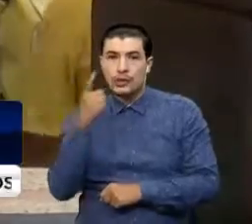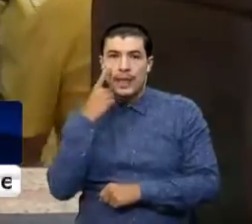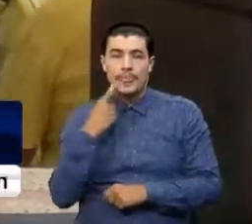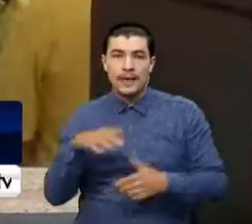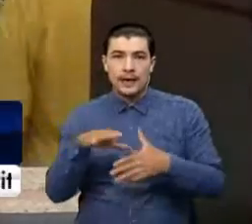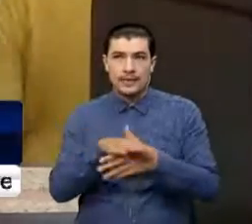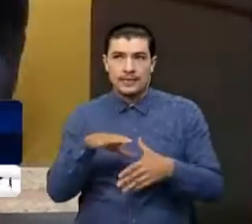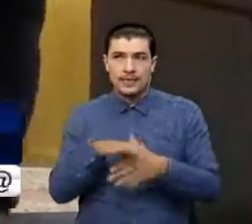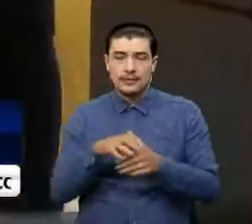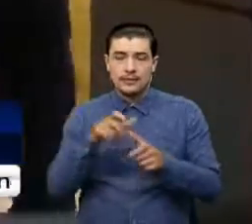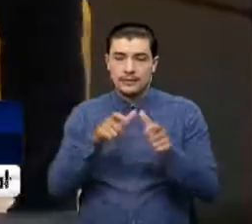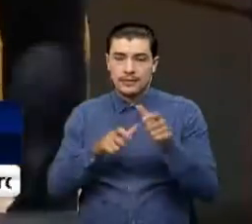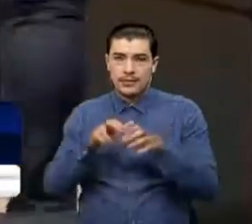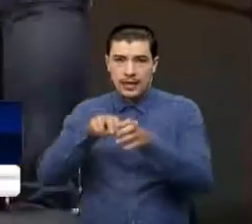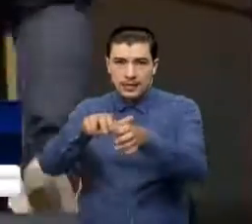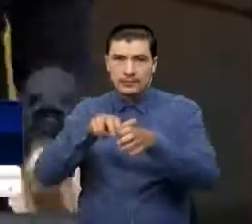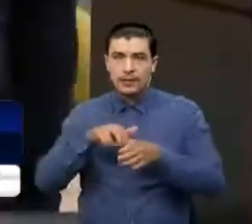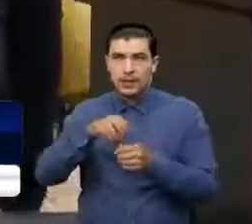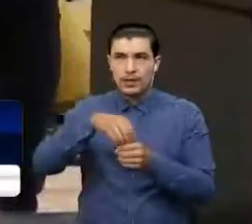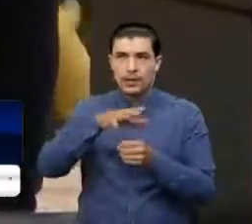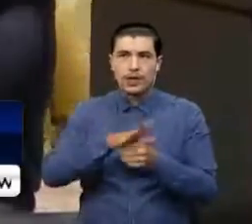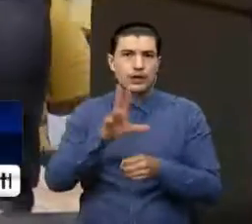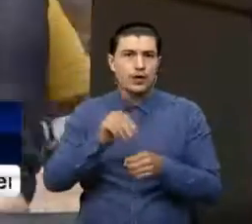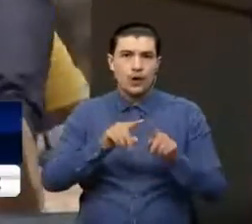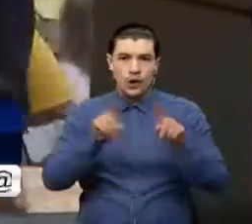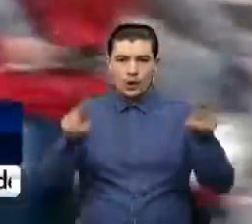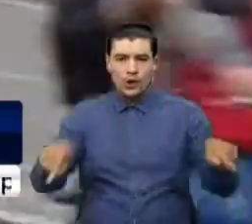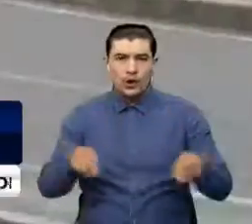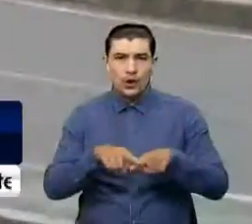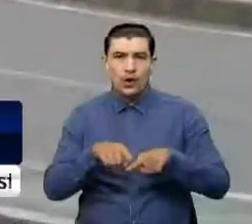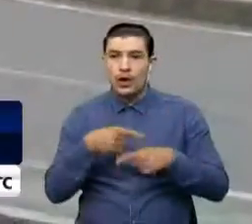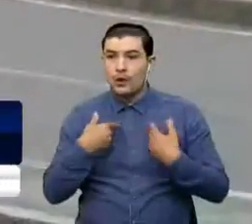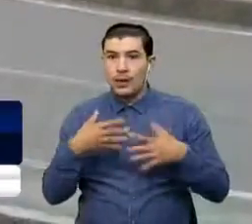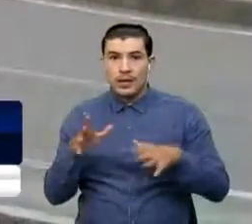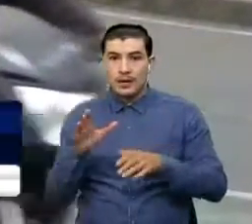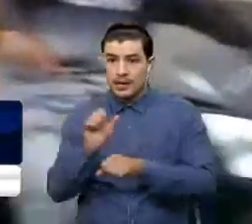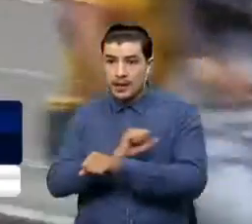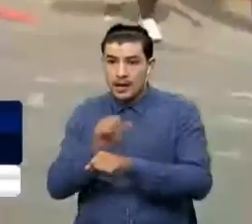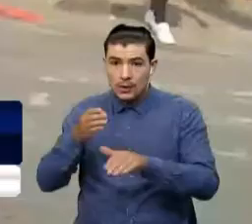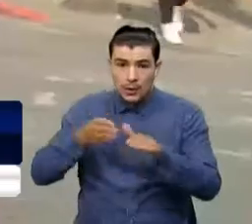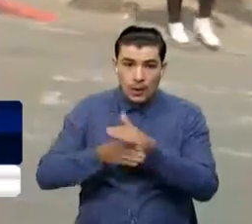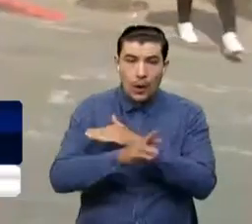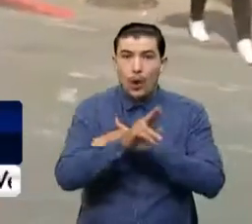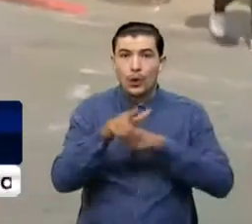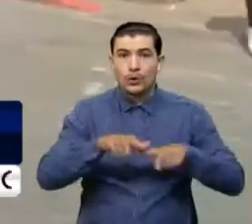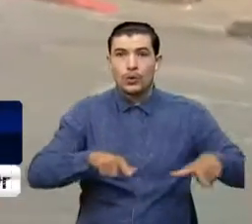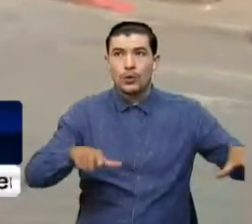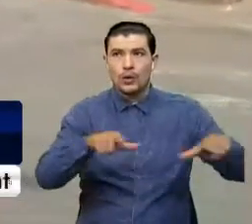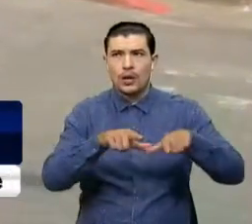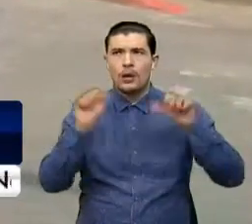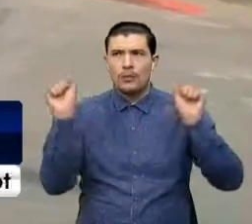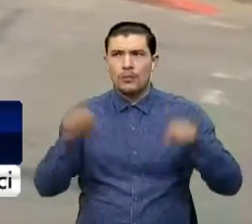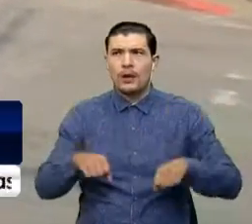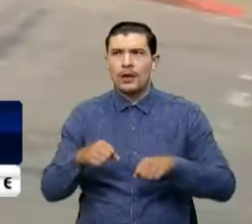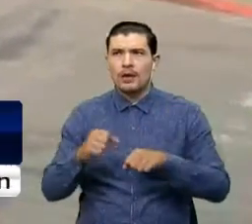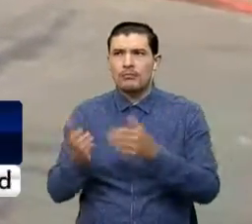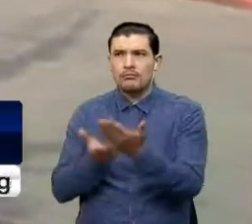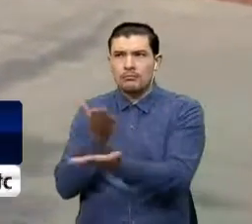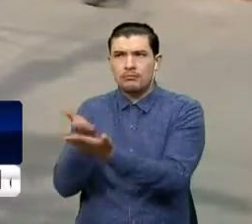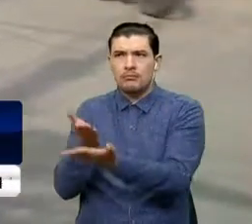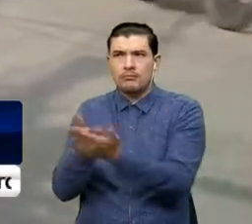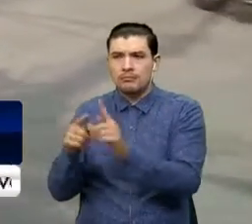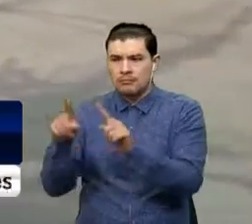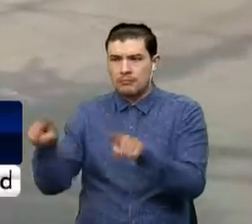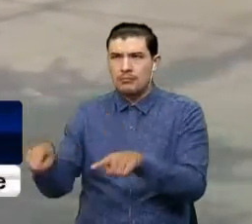taxis y vehículos de transporte público no tendrán pico y placa y aquellos vehículos que ingresen de otros lugares podrán hacerlo presentando la